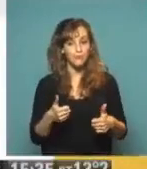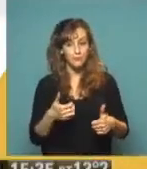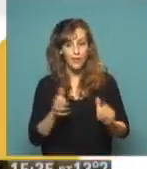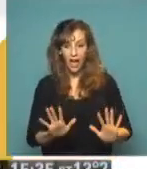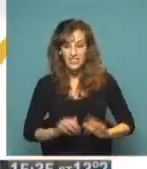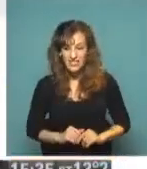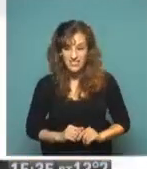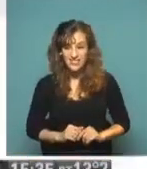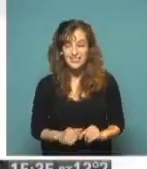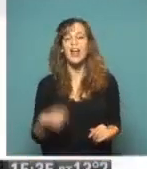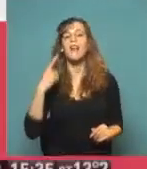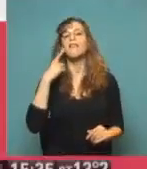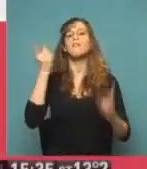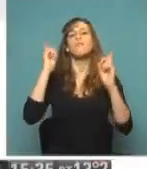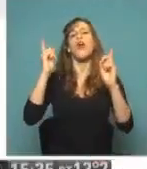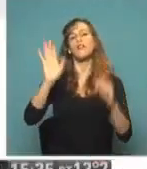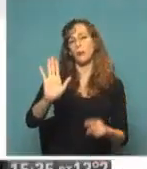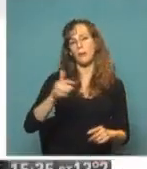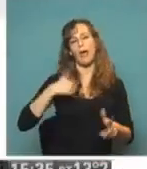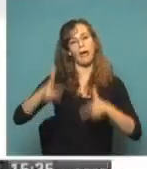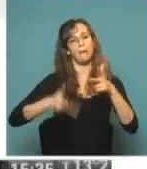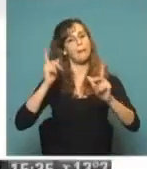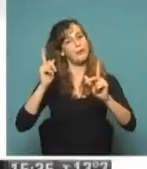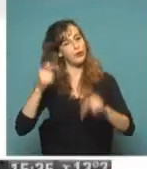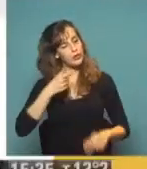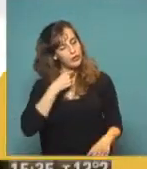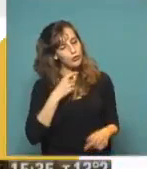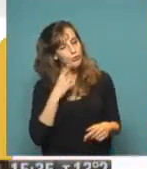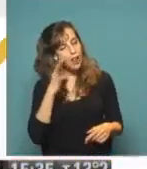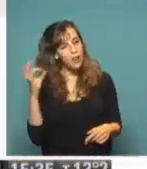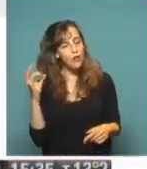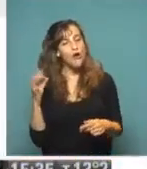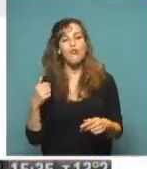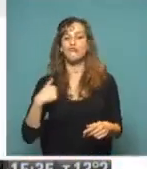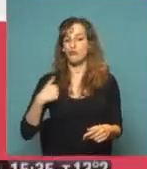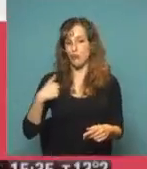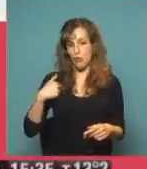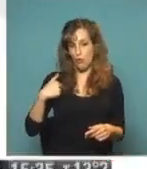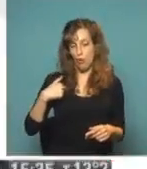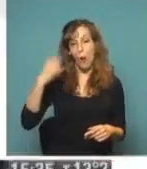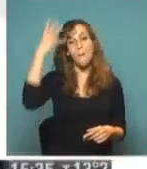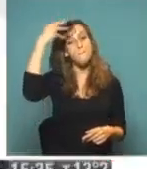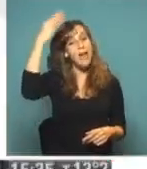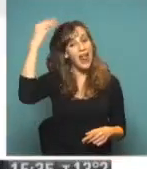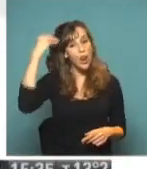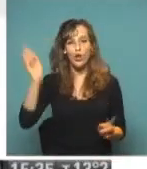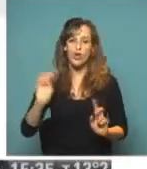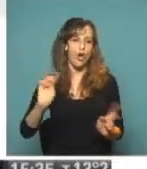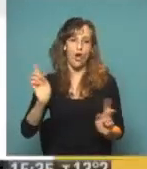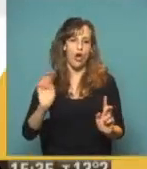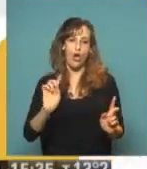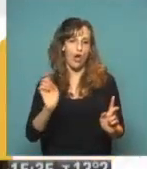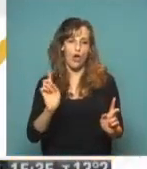¿Así? Profe. A ver. Ah, no, esto ya no vale. Decidí no hacerle pelo, ponerle anteojos y que sea